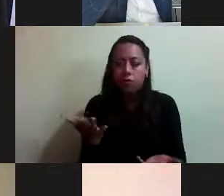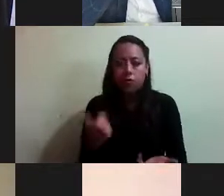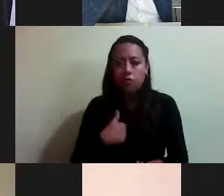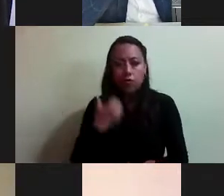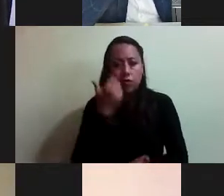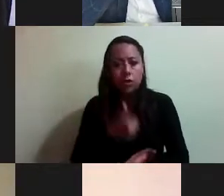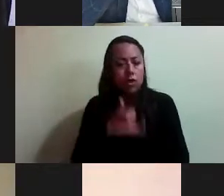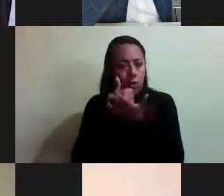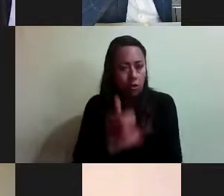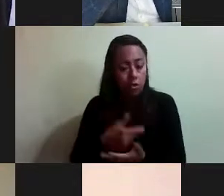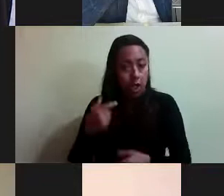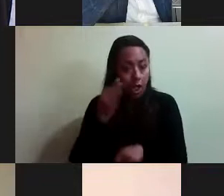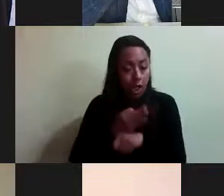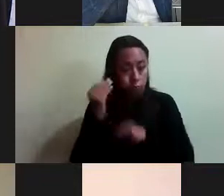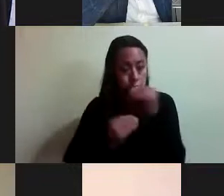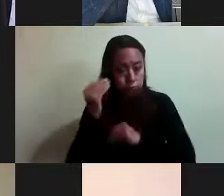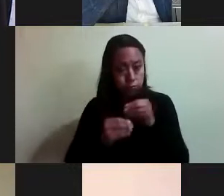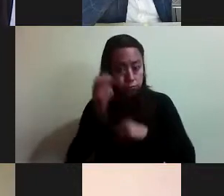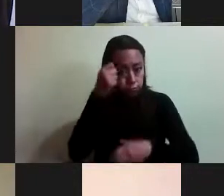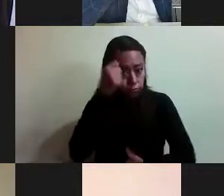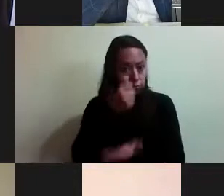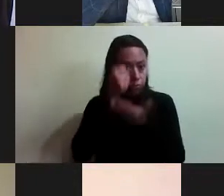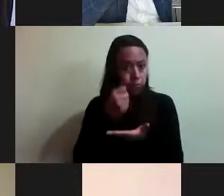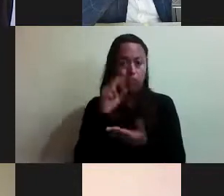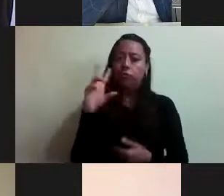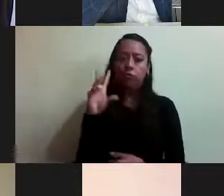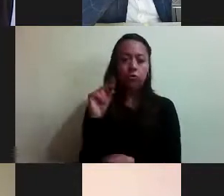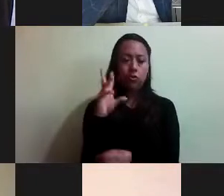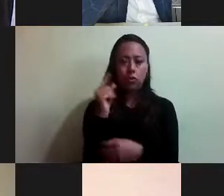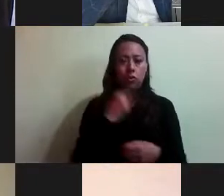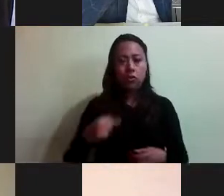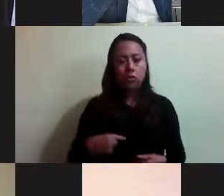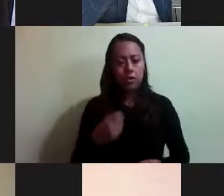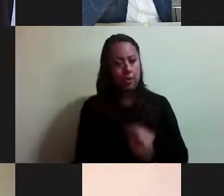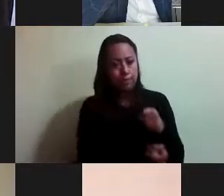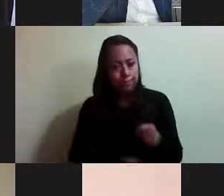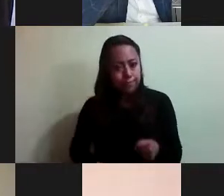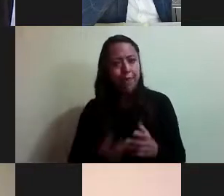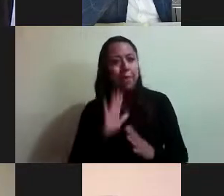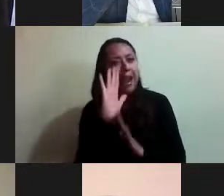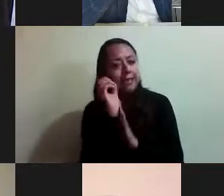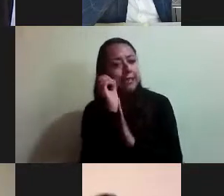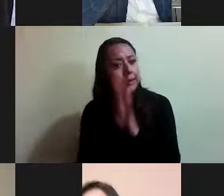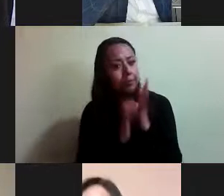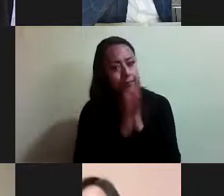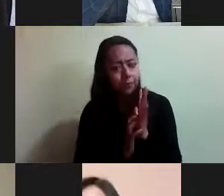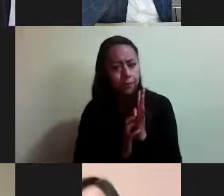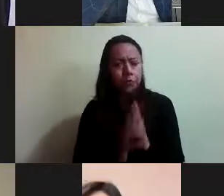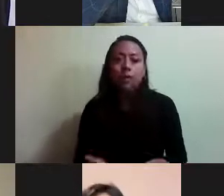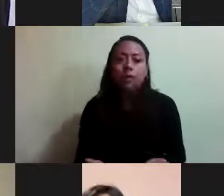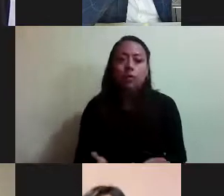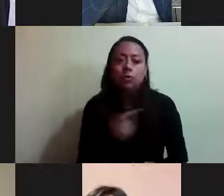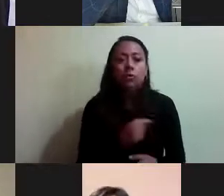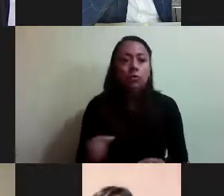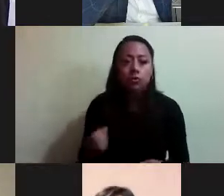discutiendo el fondo, de verdad eso sí quiero dejar claro, o sea, la necesidad de apretarnos el cinturón, está bien, por eso ni siquiera ni siquiera estamos